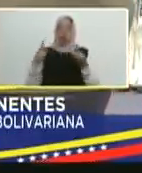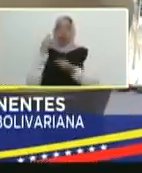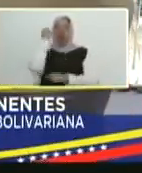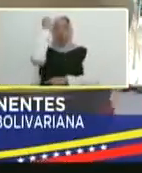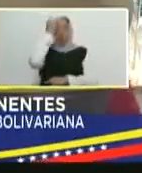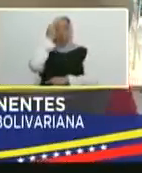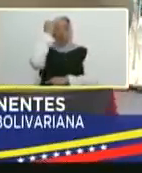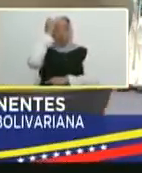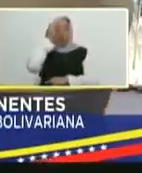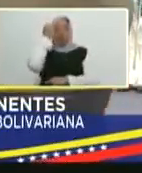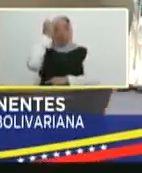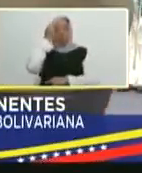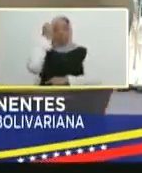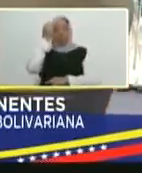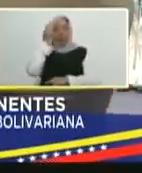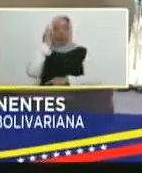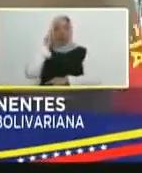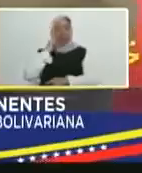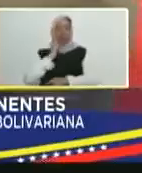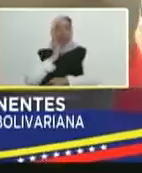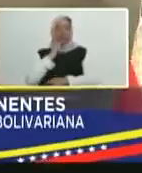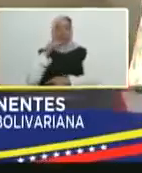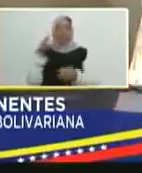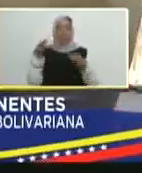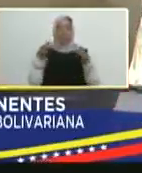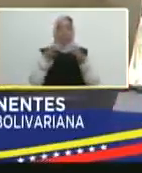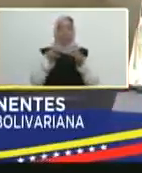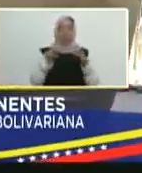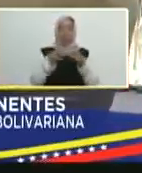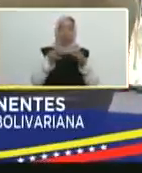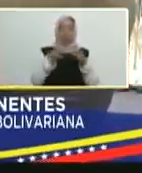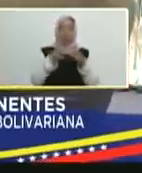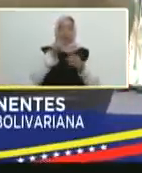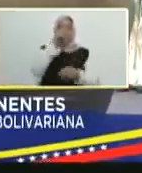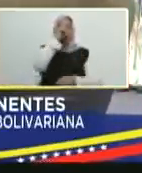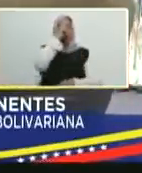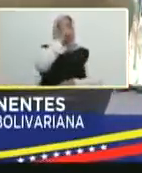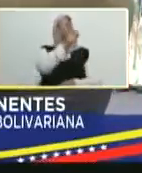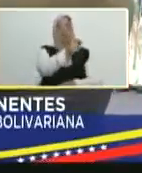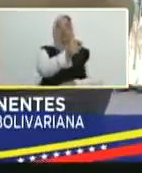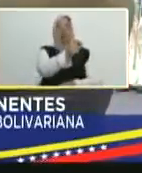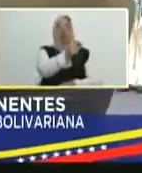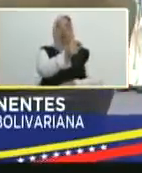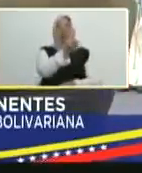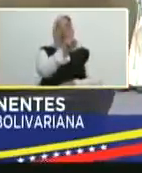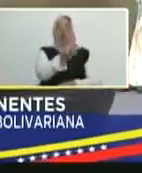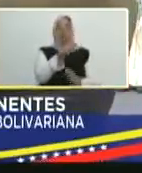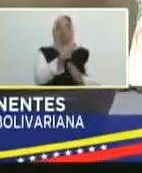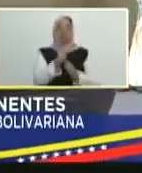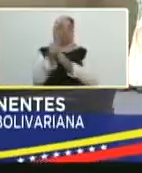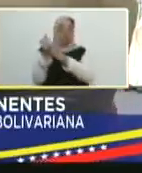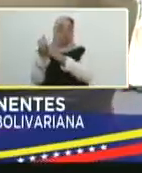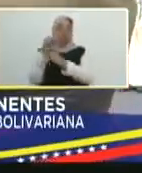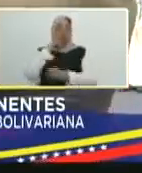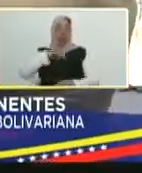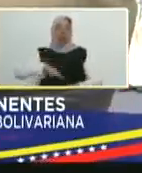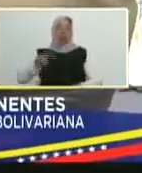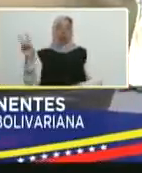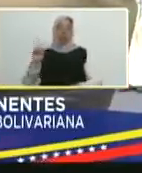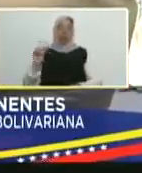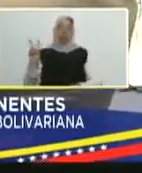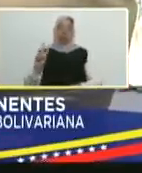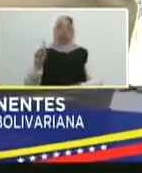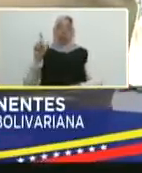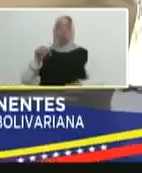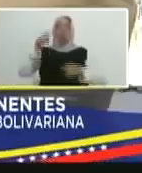Simón Bolívar, el general del pueblo soberano, Ezequiel Zamora, y nuestro comandante supremo y